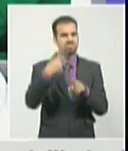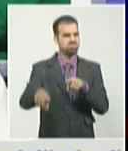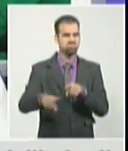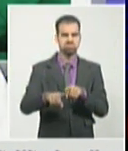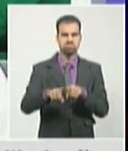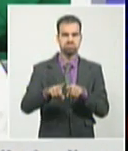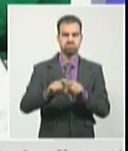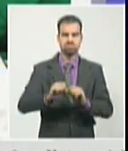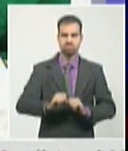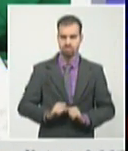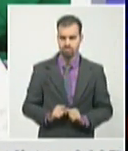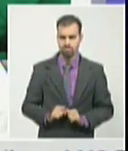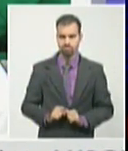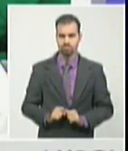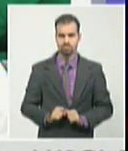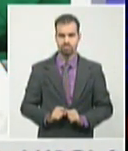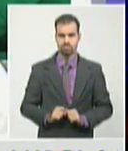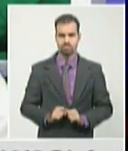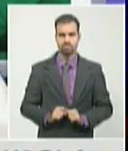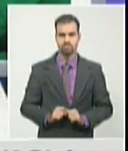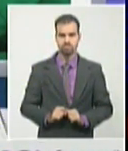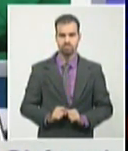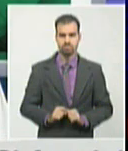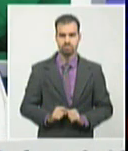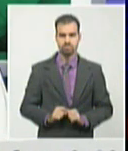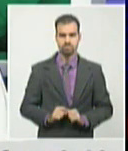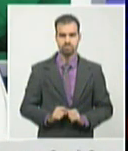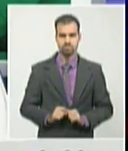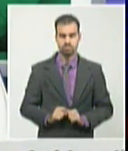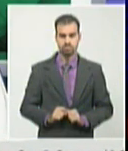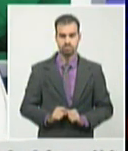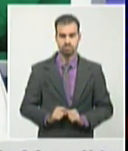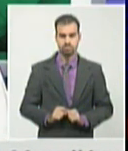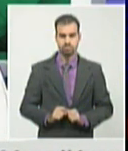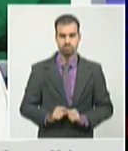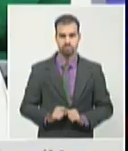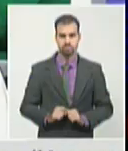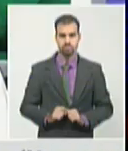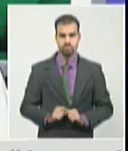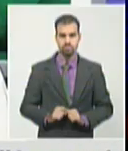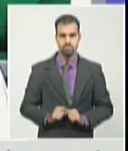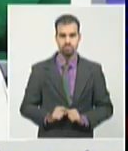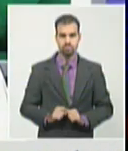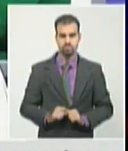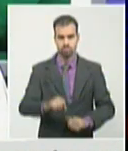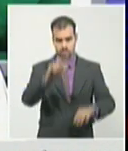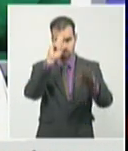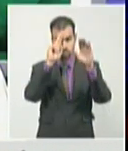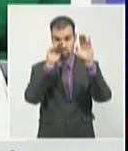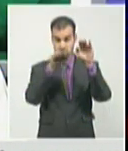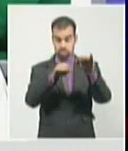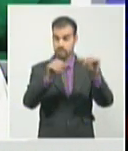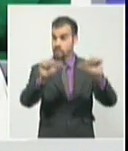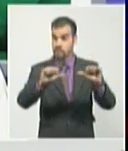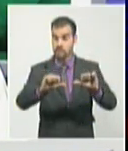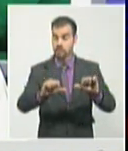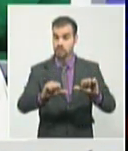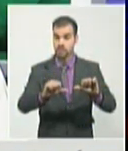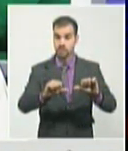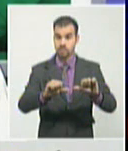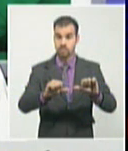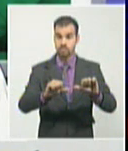respiratoria de gran magnitud estuvo ingresada en la terapia intensiva y